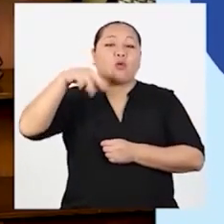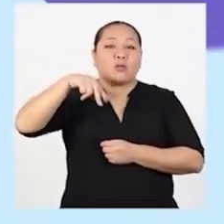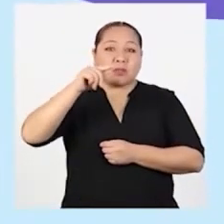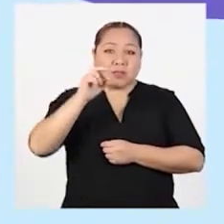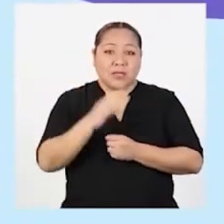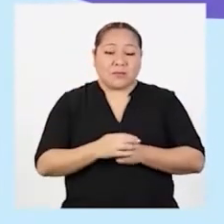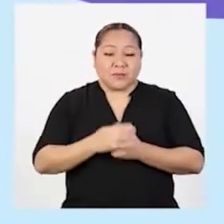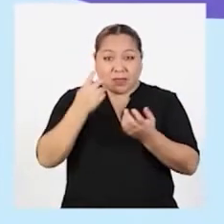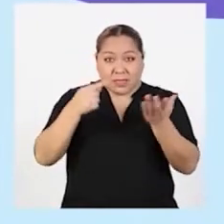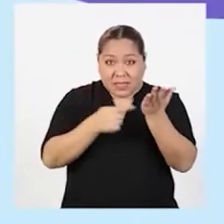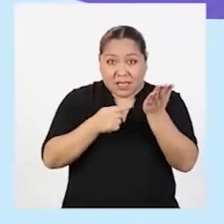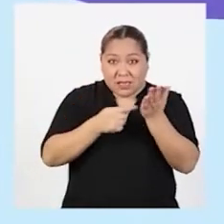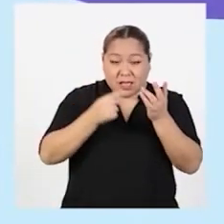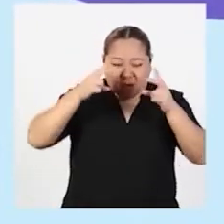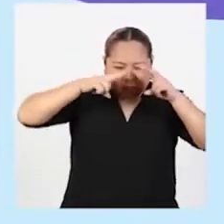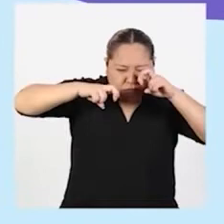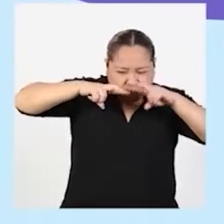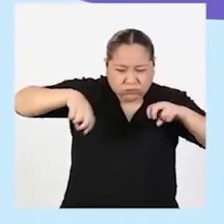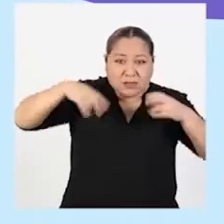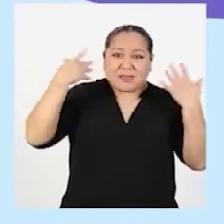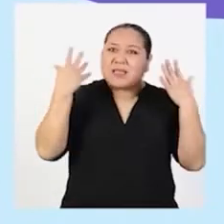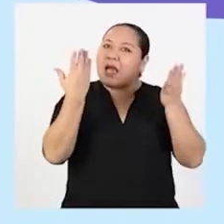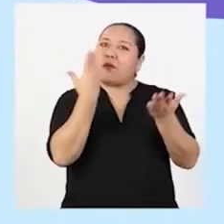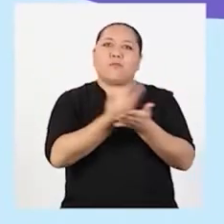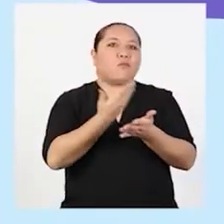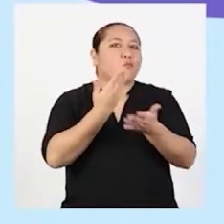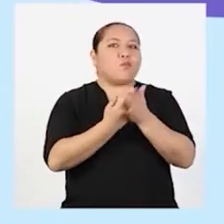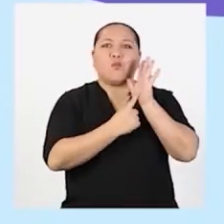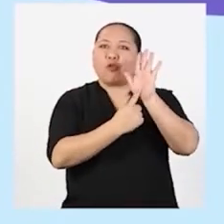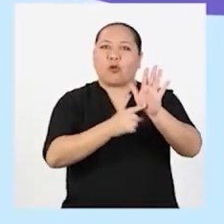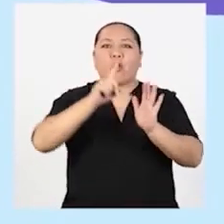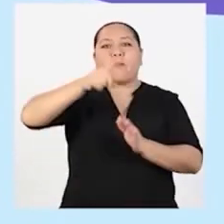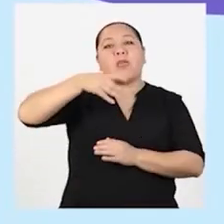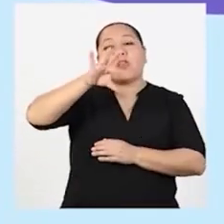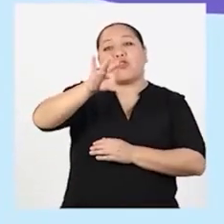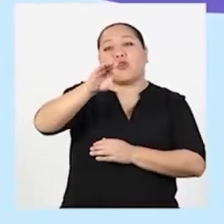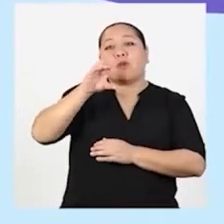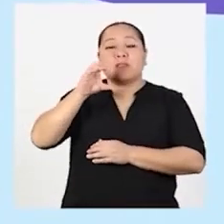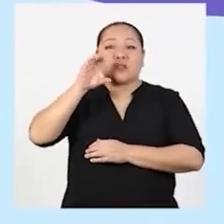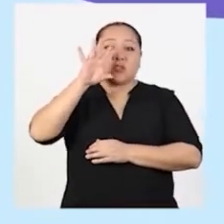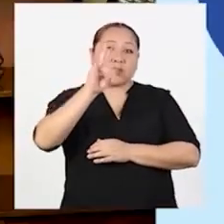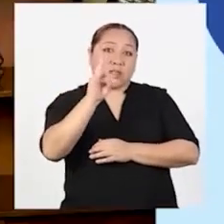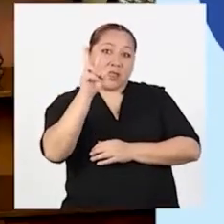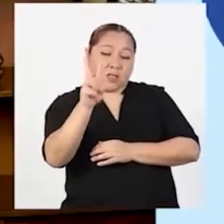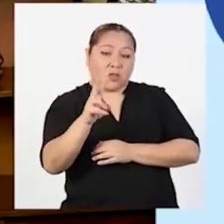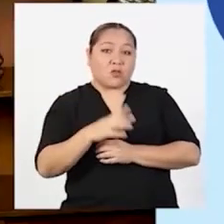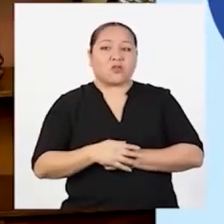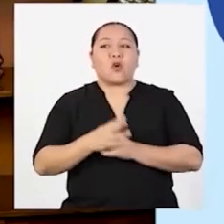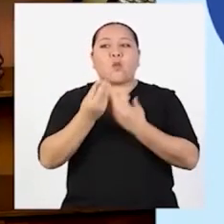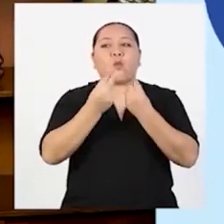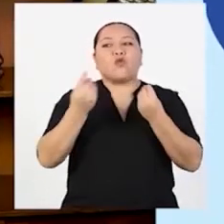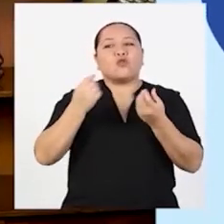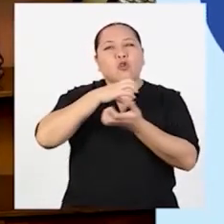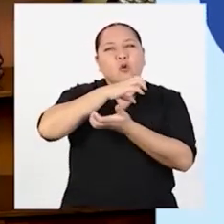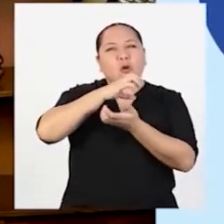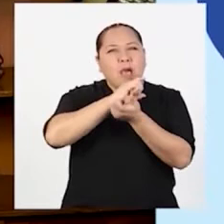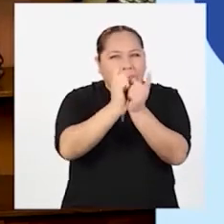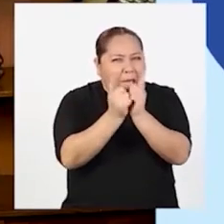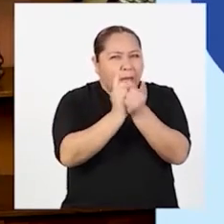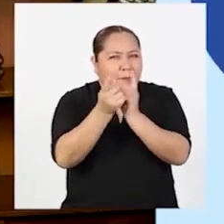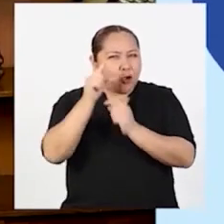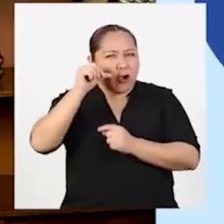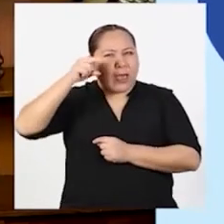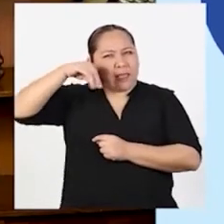humanos. ¿Por qué se afirma que las poblaciones humanas son diversas genéticamente? Porque en sus estudios,